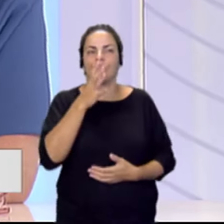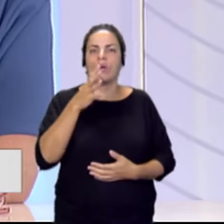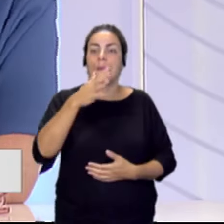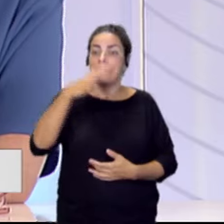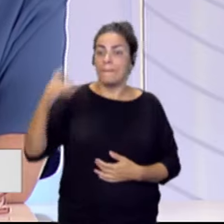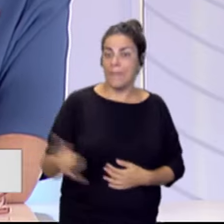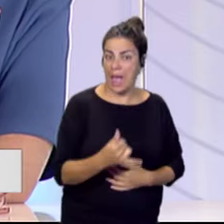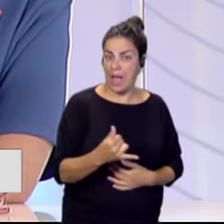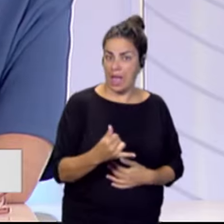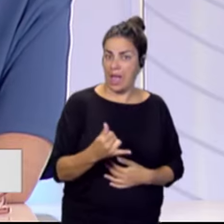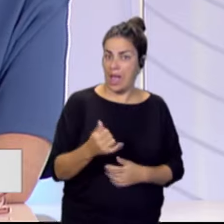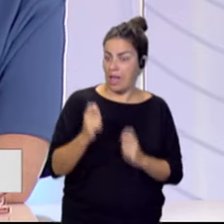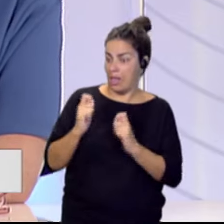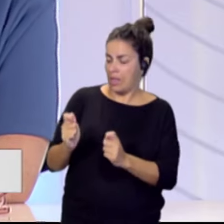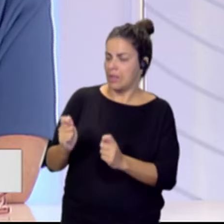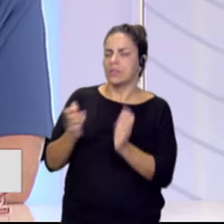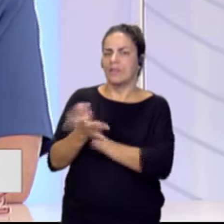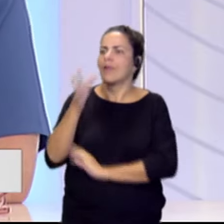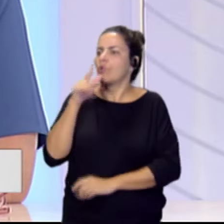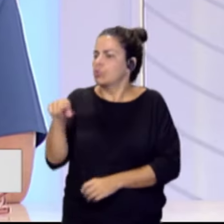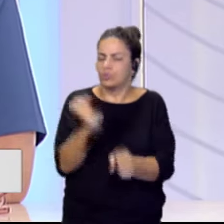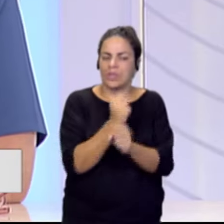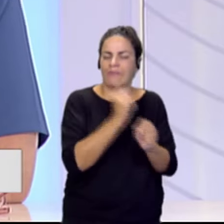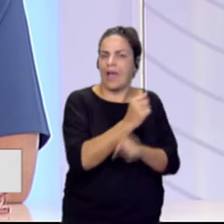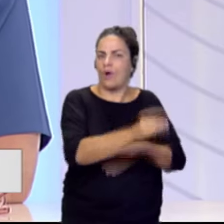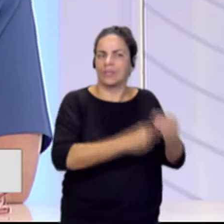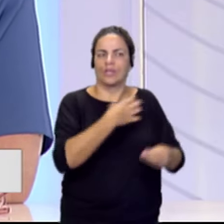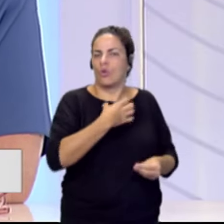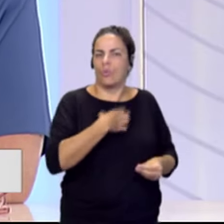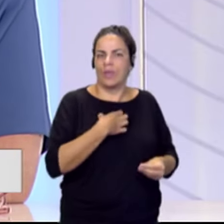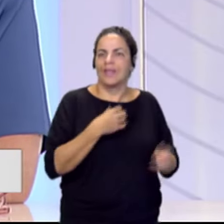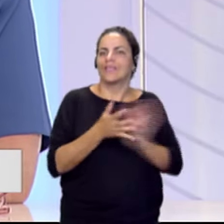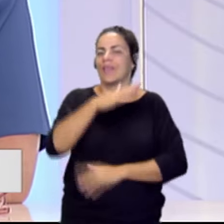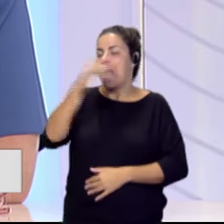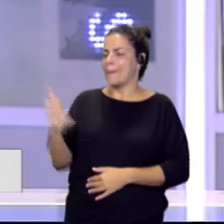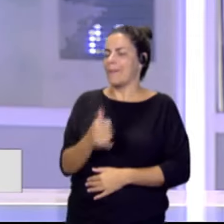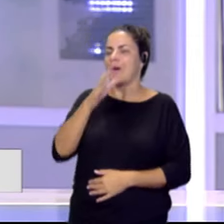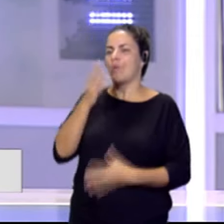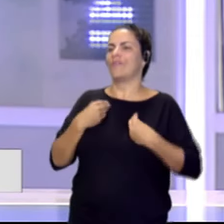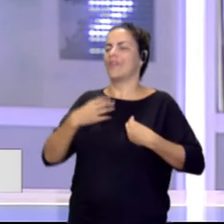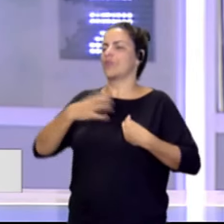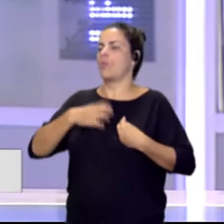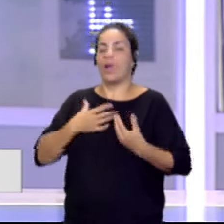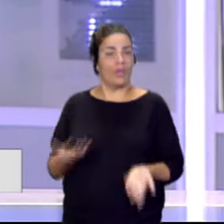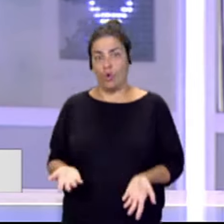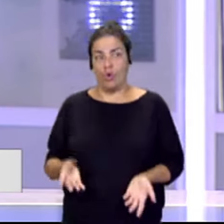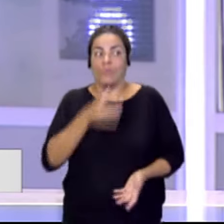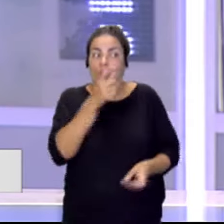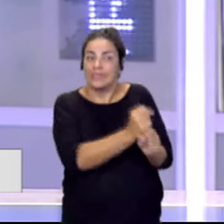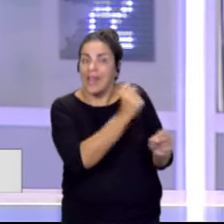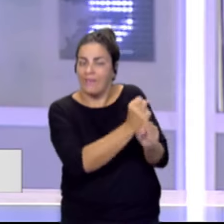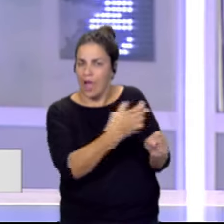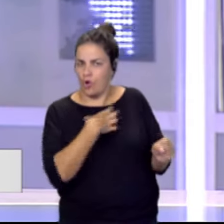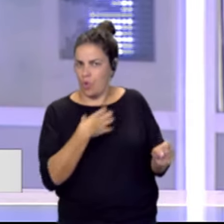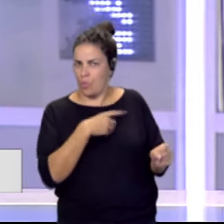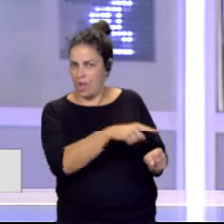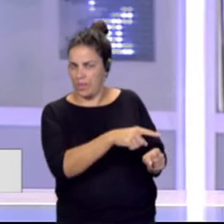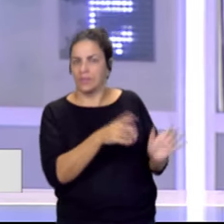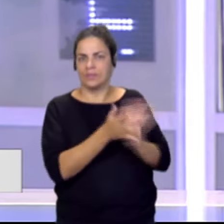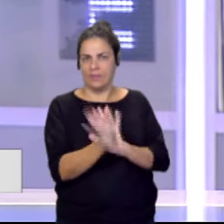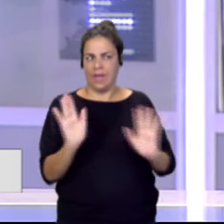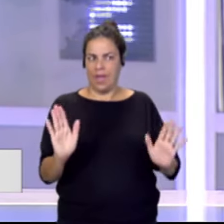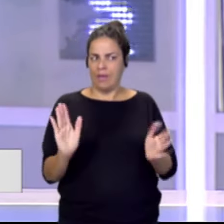puedes realizar tu actividad laboral, no porque no puedas vivir. O sea, es que hay cosas, las dos cosas están muy delimitadas.